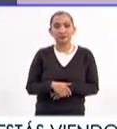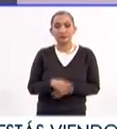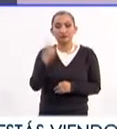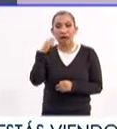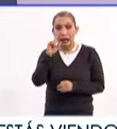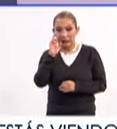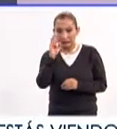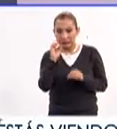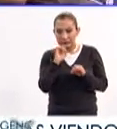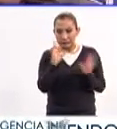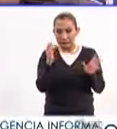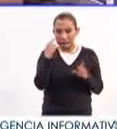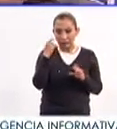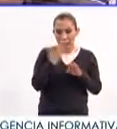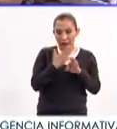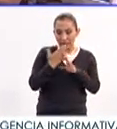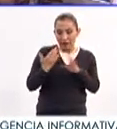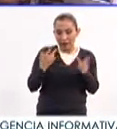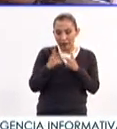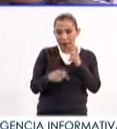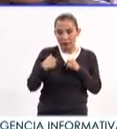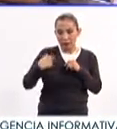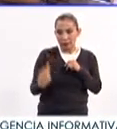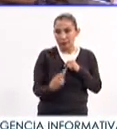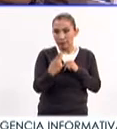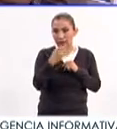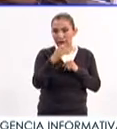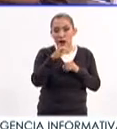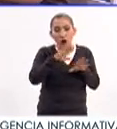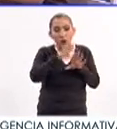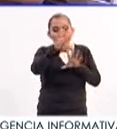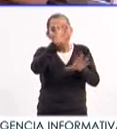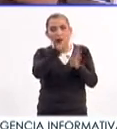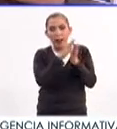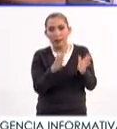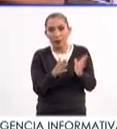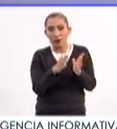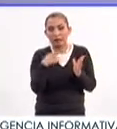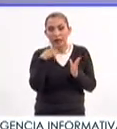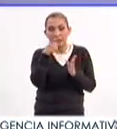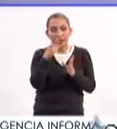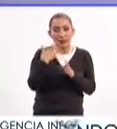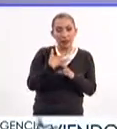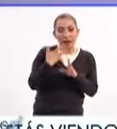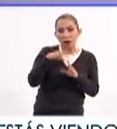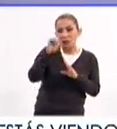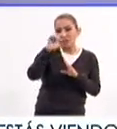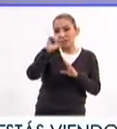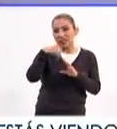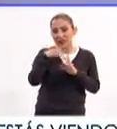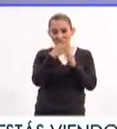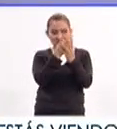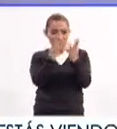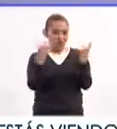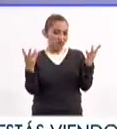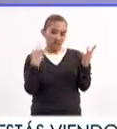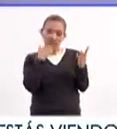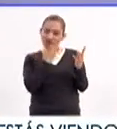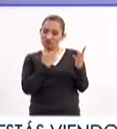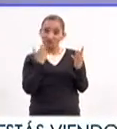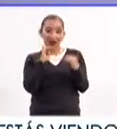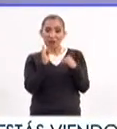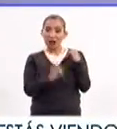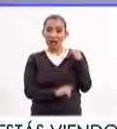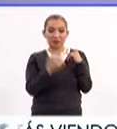se den una idea, ahorita antes del corte le preguntaba yo a Javier cómo escoge sus libros. Me dice que tiene como 60 opciones, así que no te vas a acabar